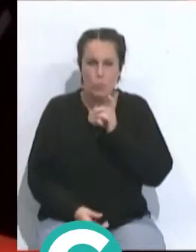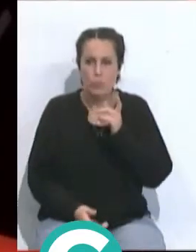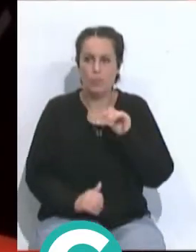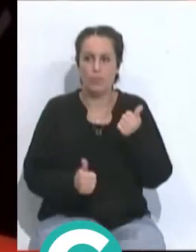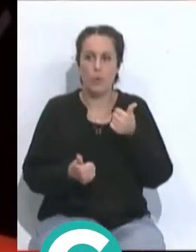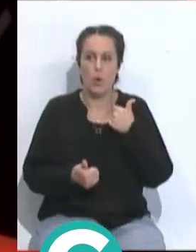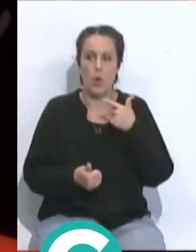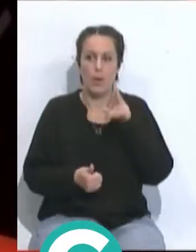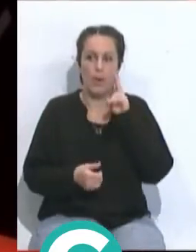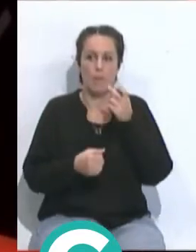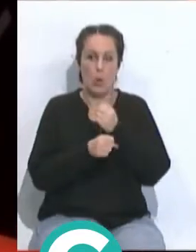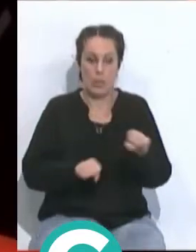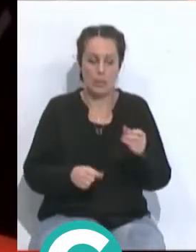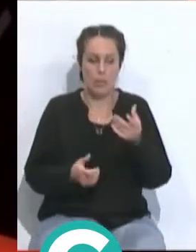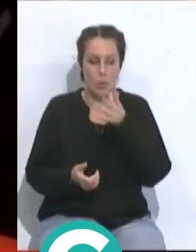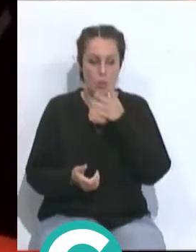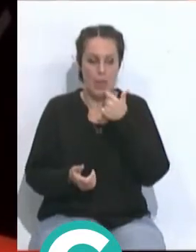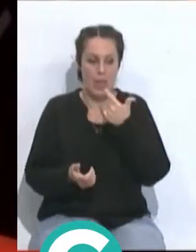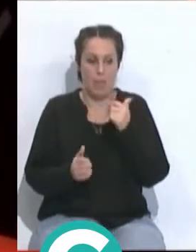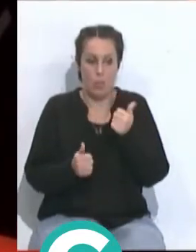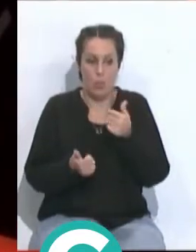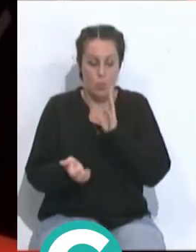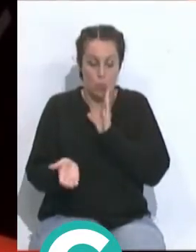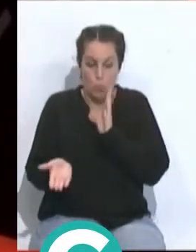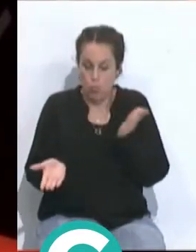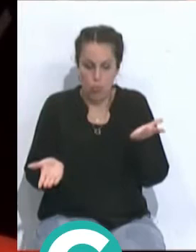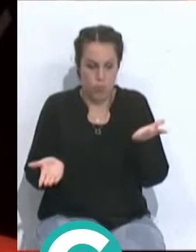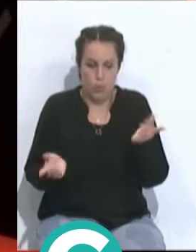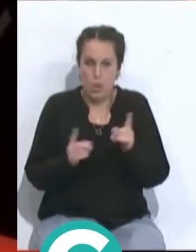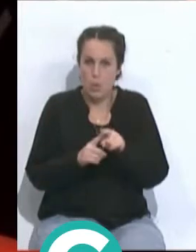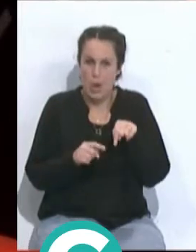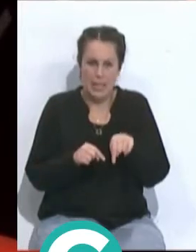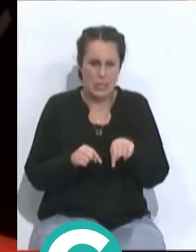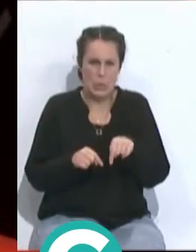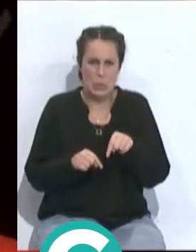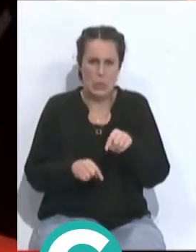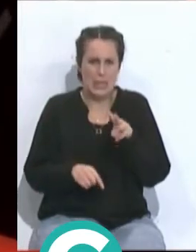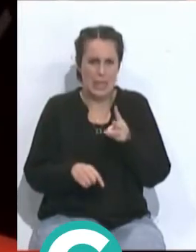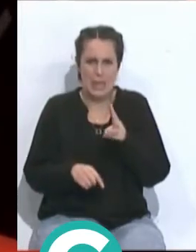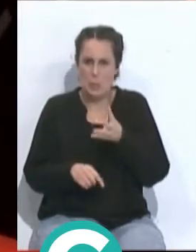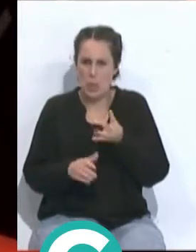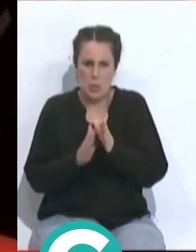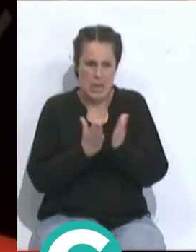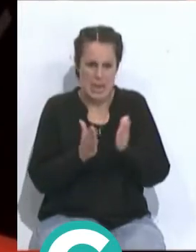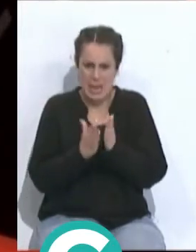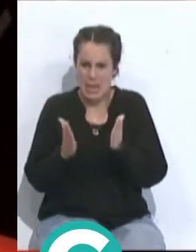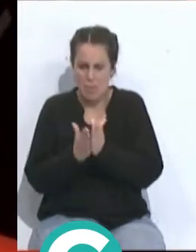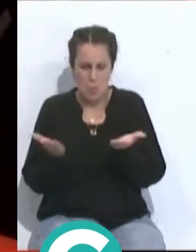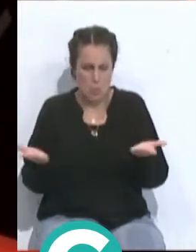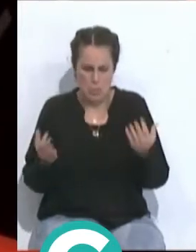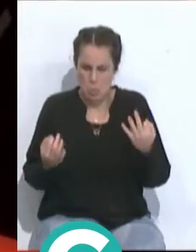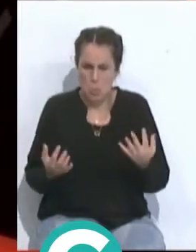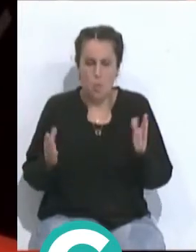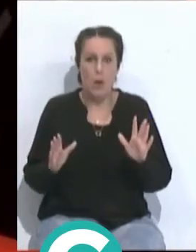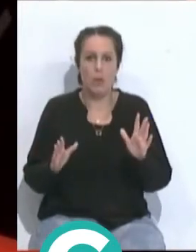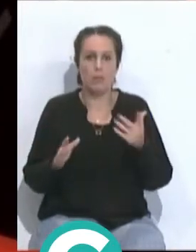principio lo veía casi que imposible, porque yo decía, ¿por dónde empiezo? O sea, esto me va a llevar como 3-4 tomos. Pero luego es verdad